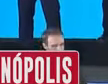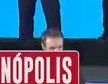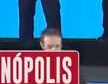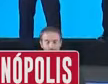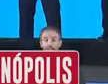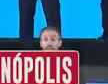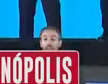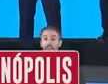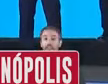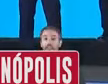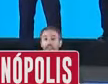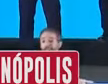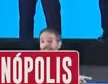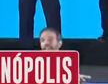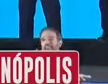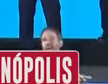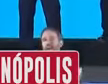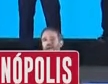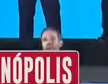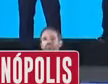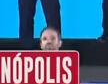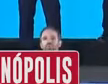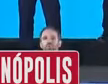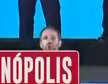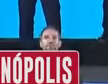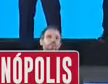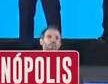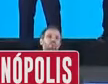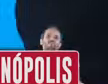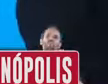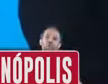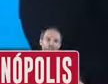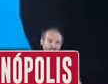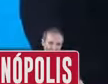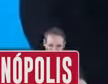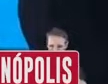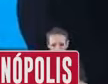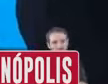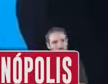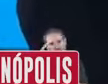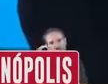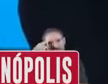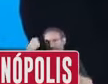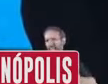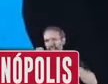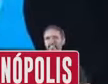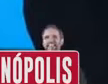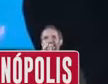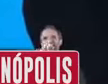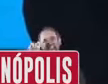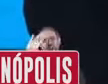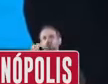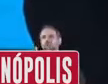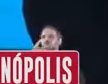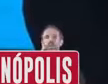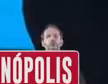y a la verdad que tenía un montón de funcionarios tercos teníamos muchos los funcionarios tienen que ser tercos no tienen que